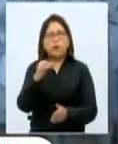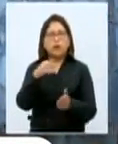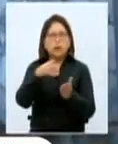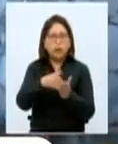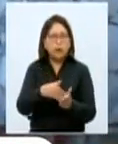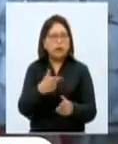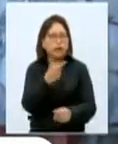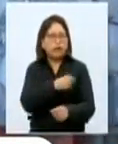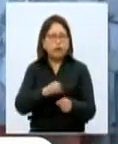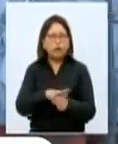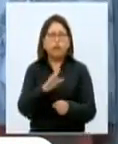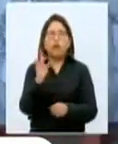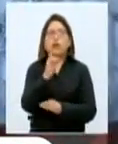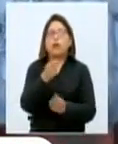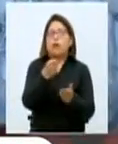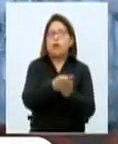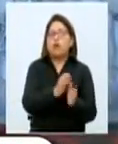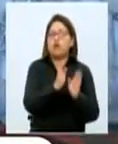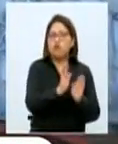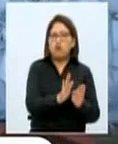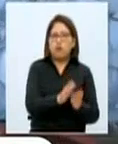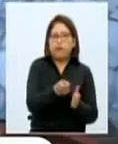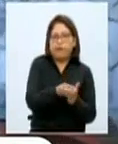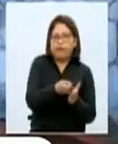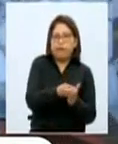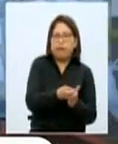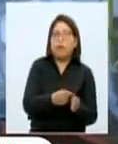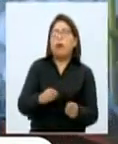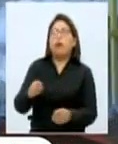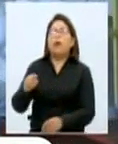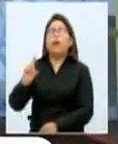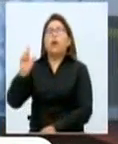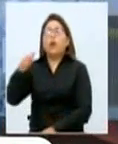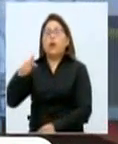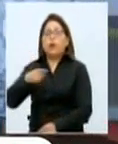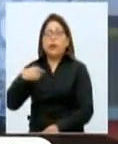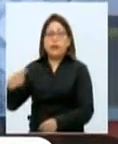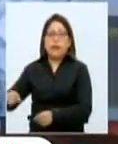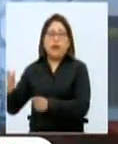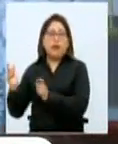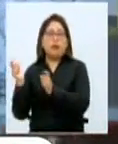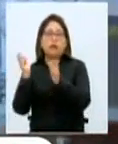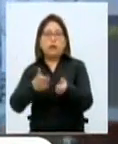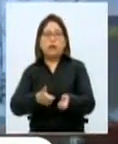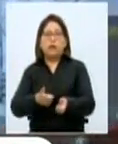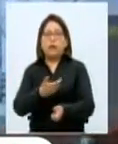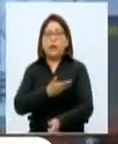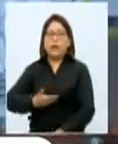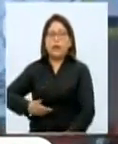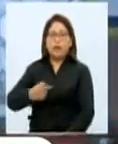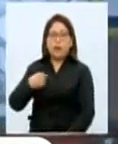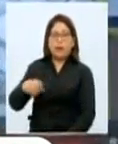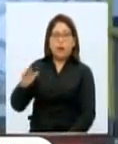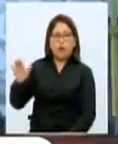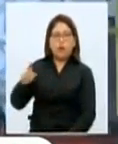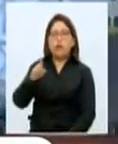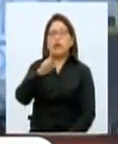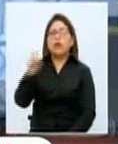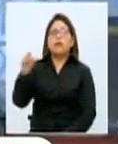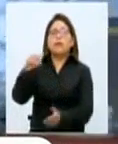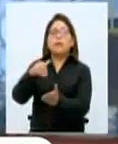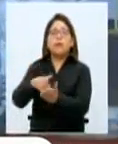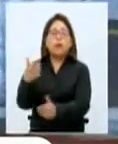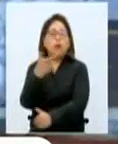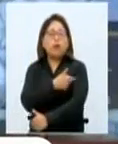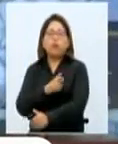siguientes semanas. Y hay una donación de estas mismas vacunas que nos está haciendo el presidente Xi Jinping de 100.000